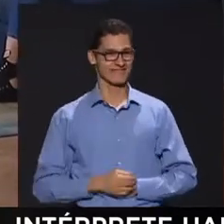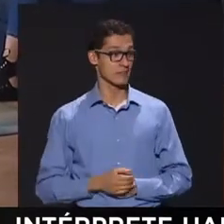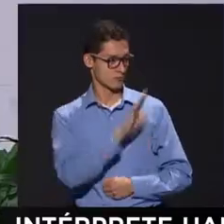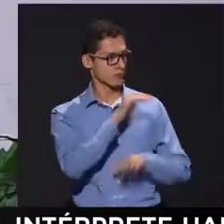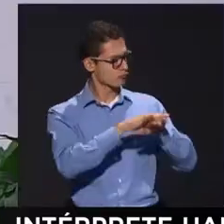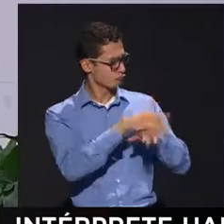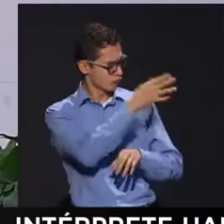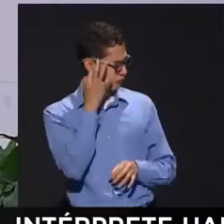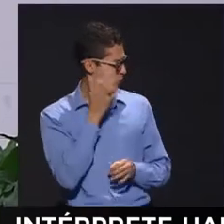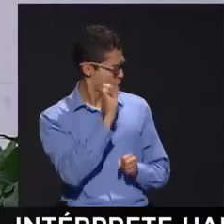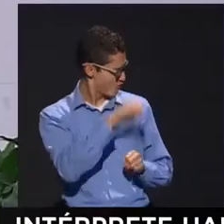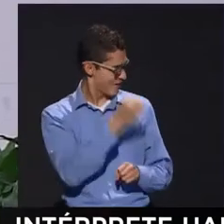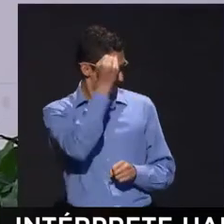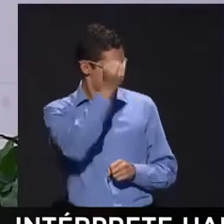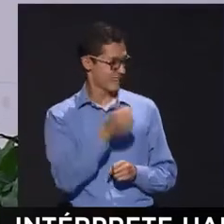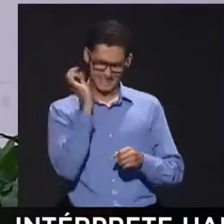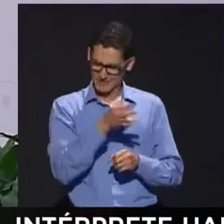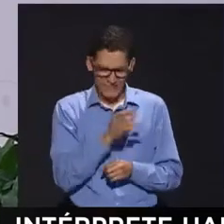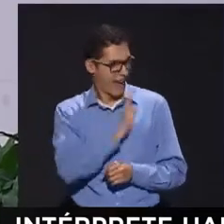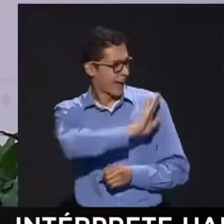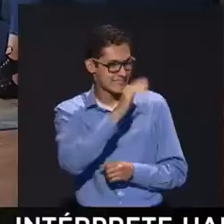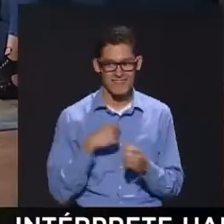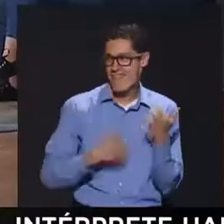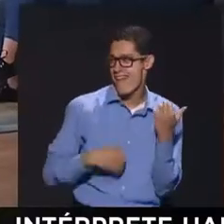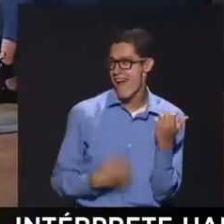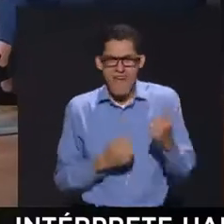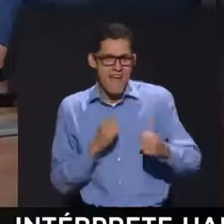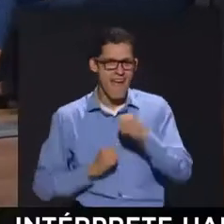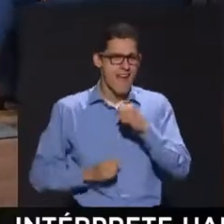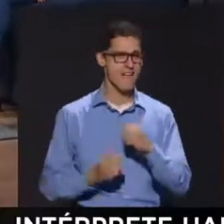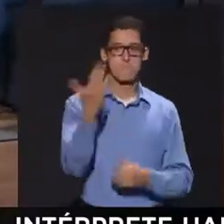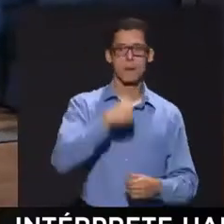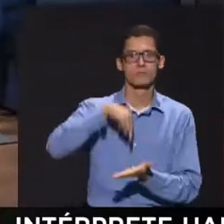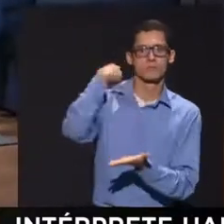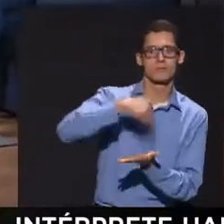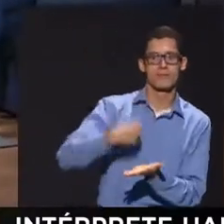un ambiente agradable, como siempre lo hacemos en Casa Aprendemos. Vamos a bailar.